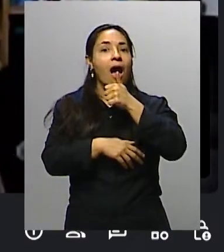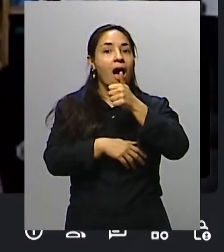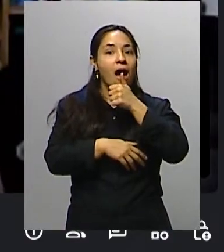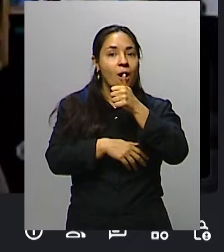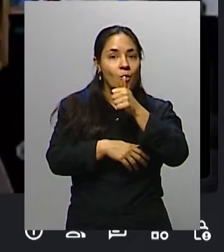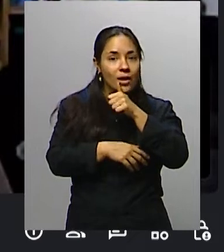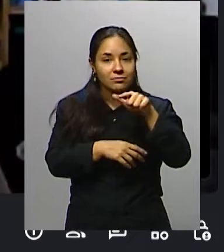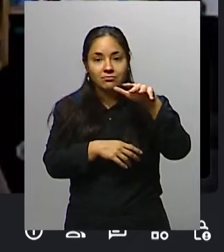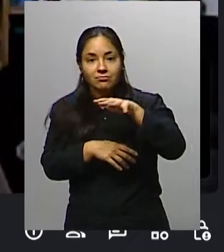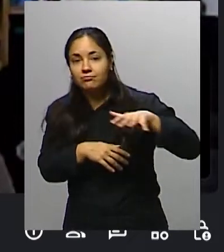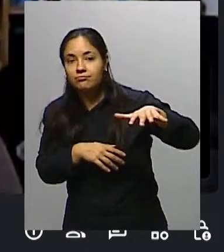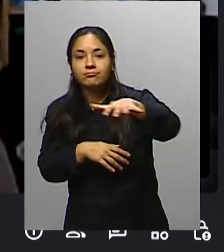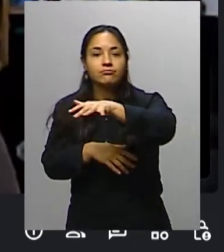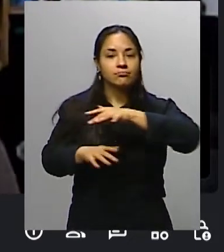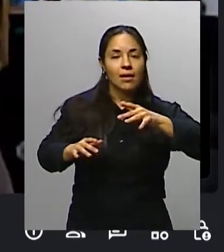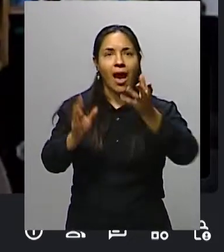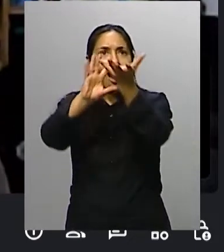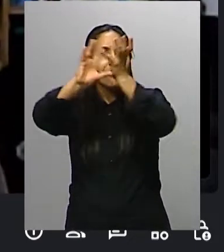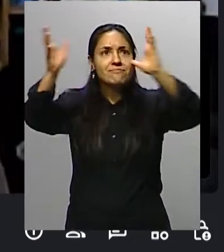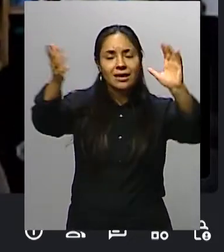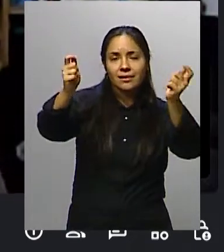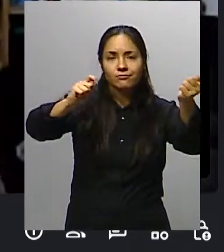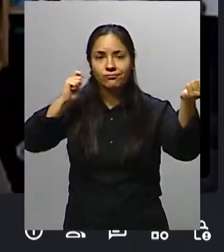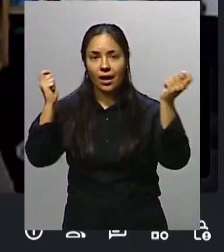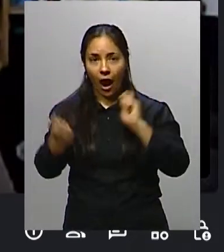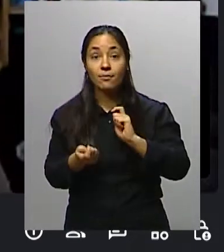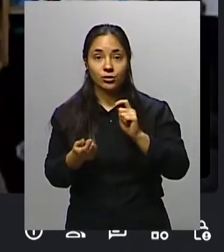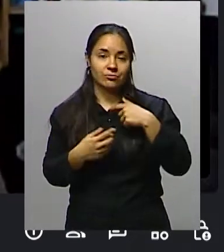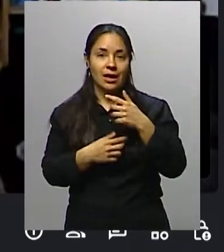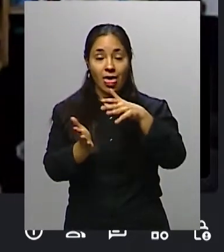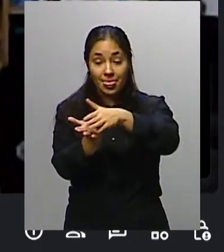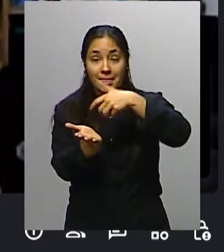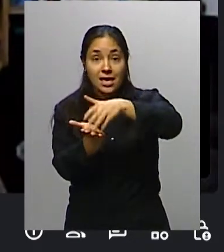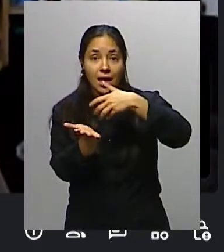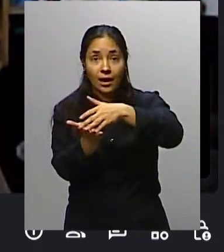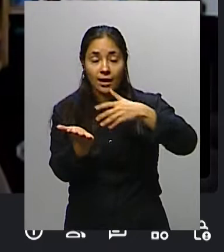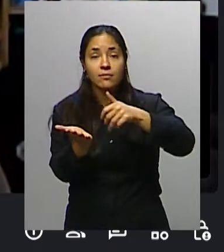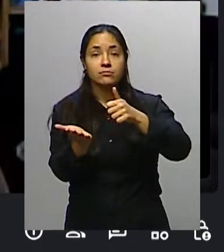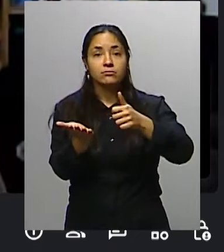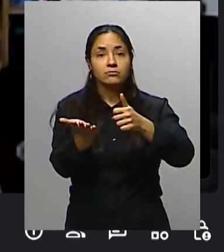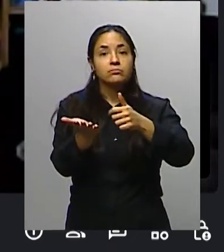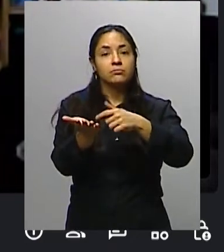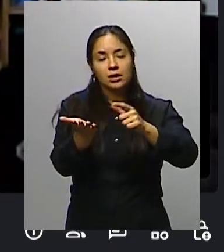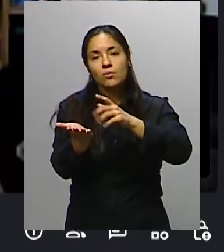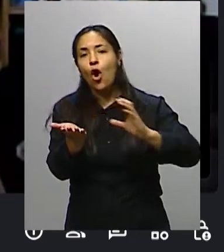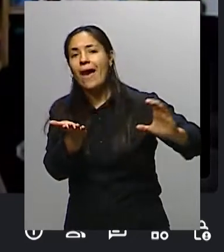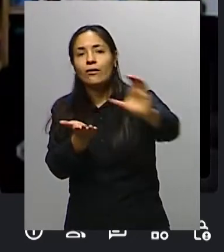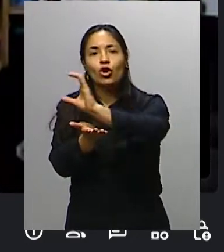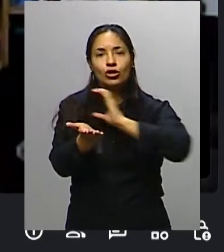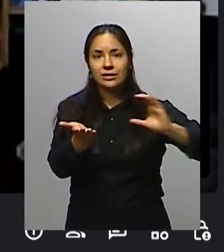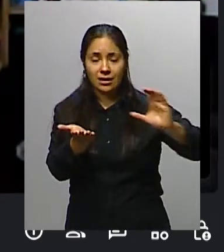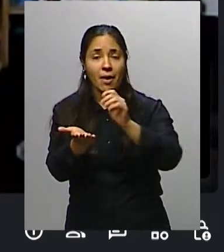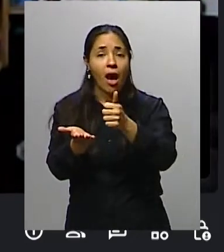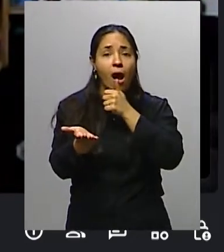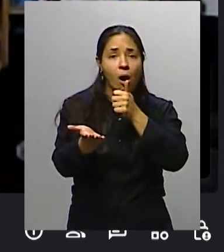produce cambios en el ambiente, básicamente en los suelos, en la tierra, en distintos ecosistemas, donde hay presencia